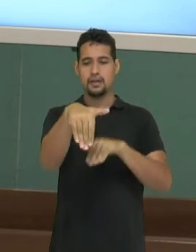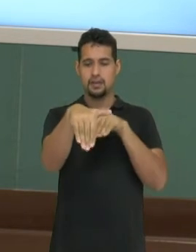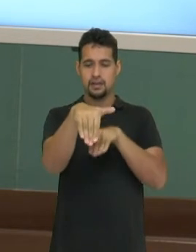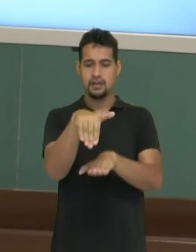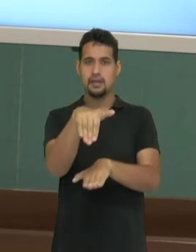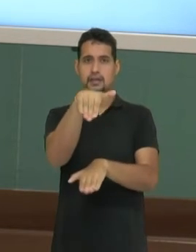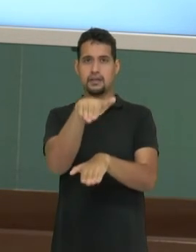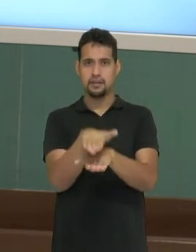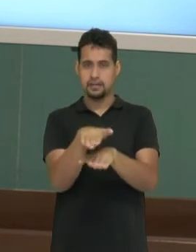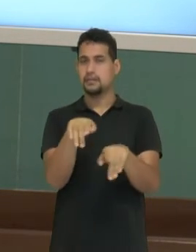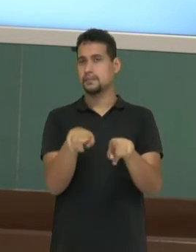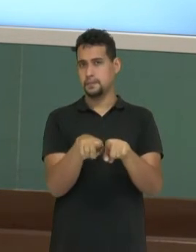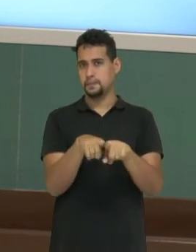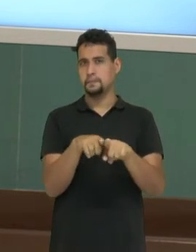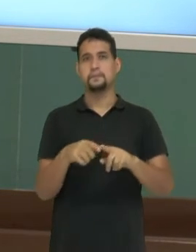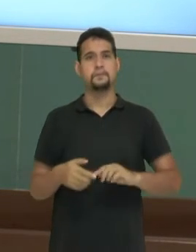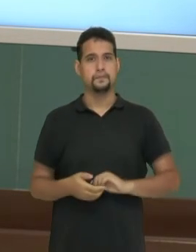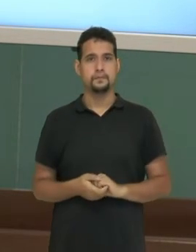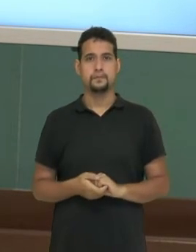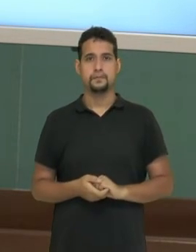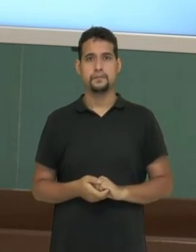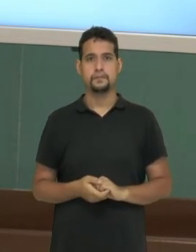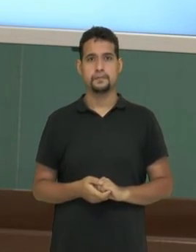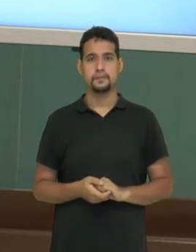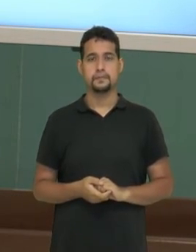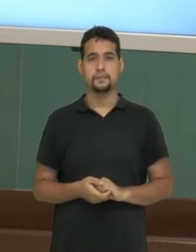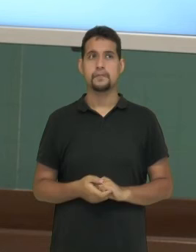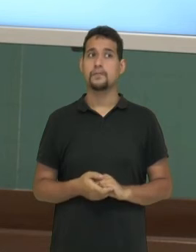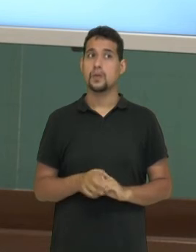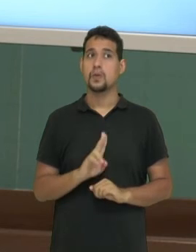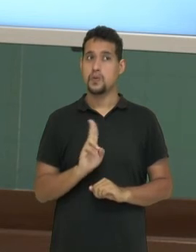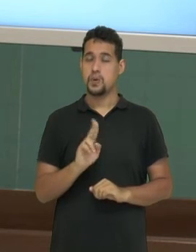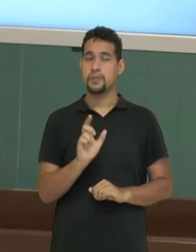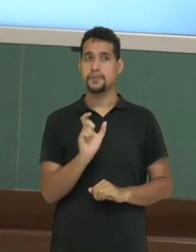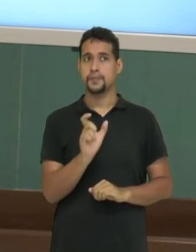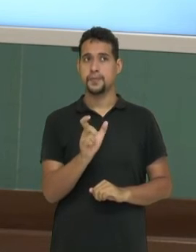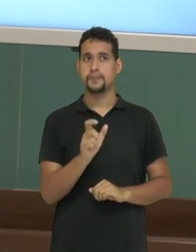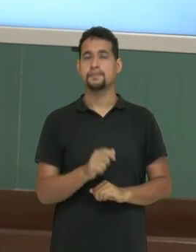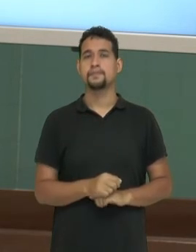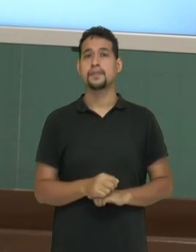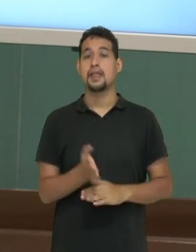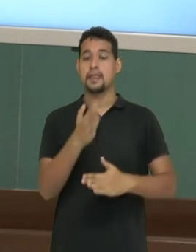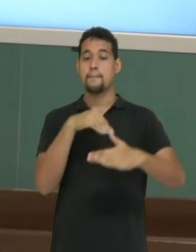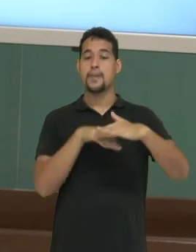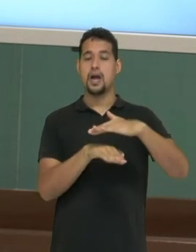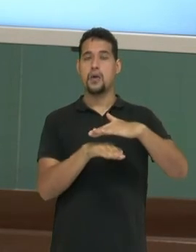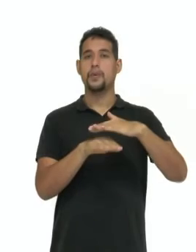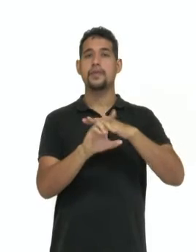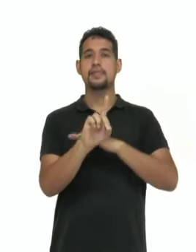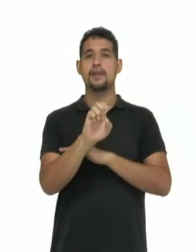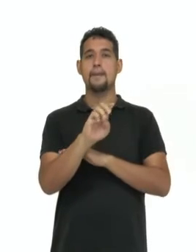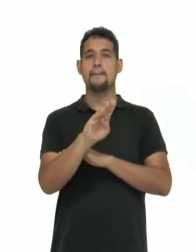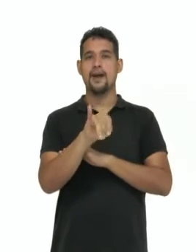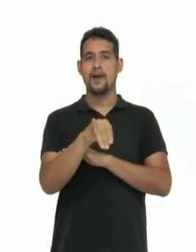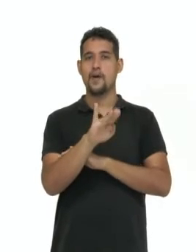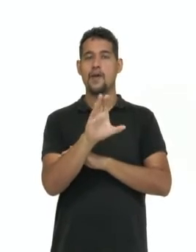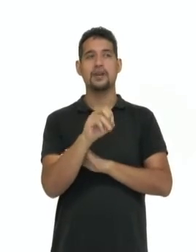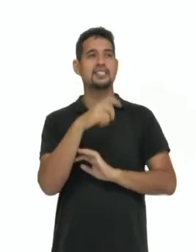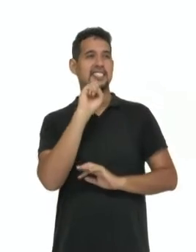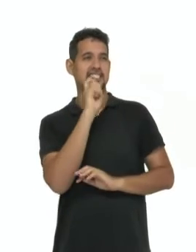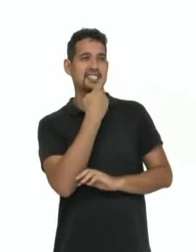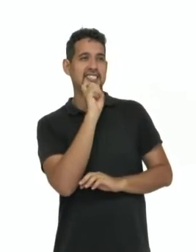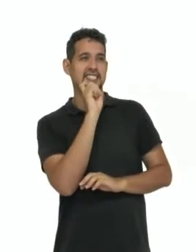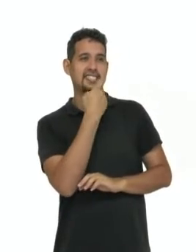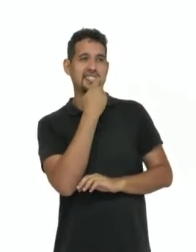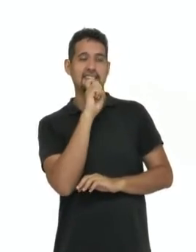a cadeira e a mesa, tá? Isso é o pupitre. El consultorio del dentista está